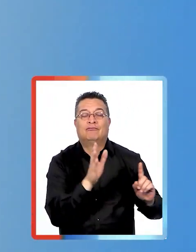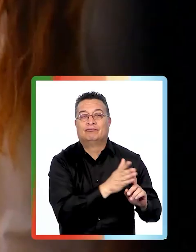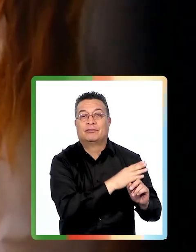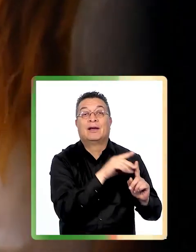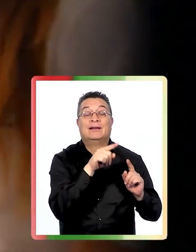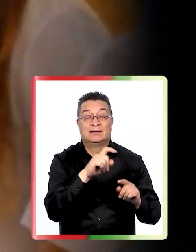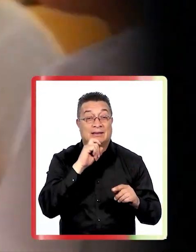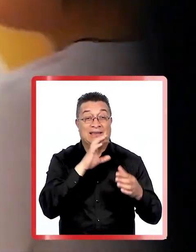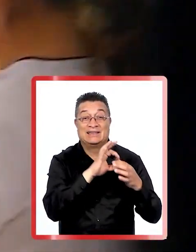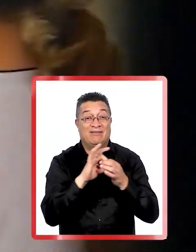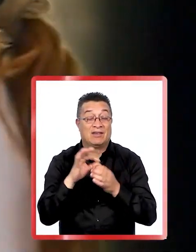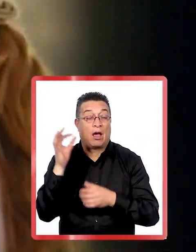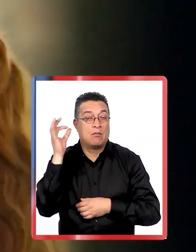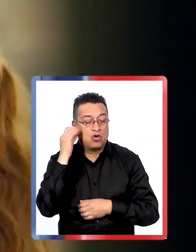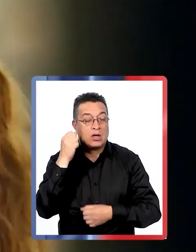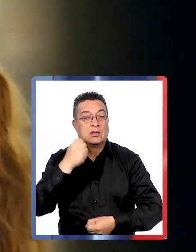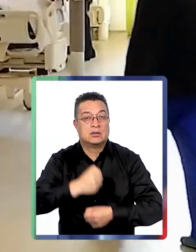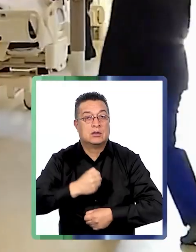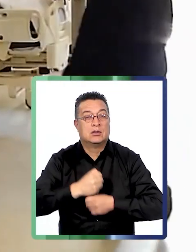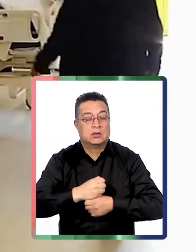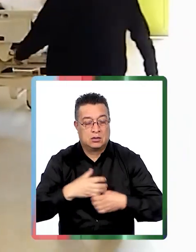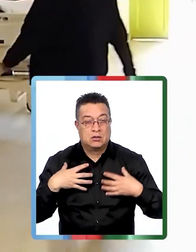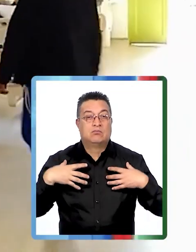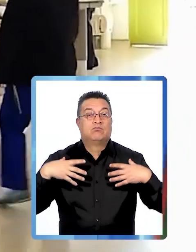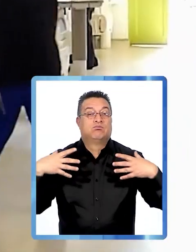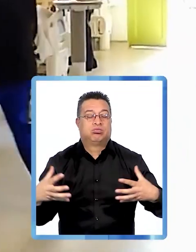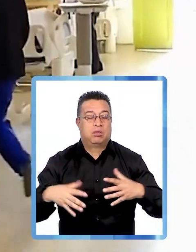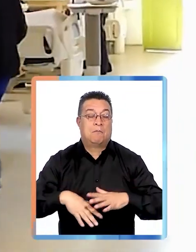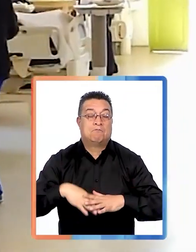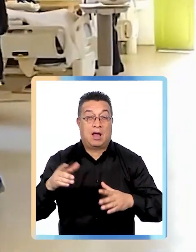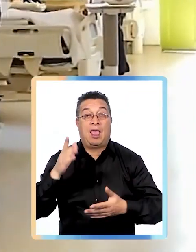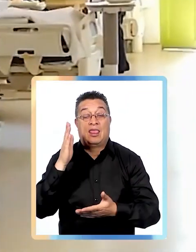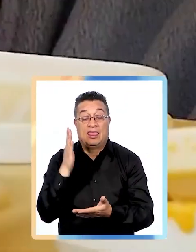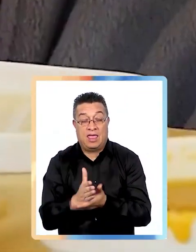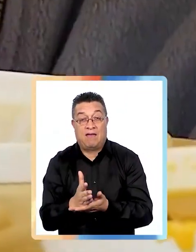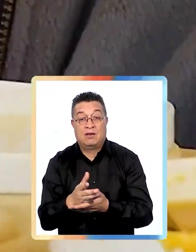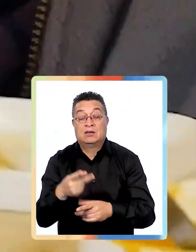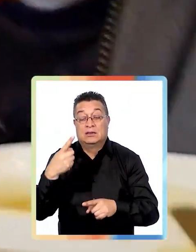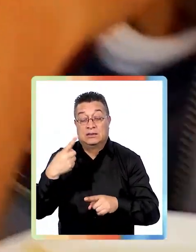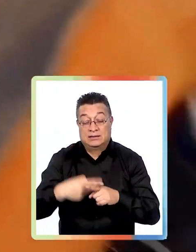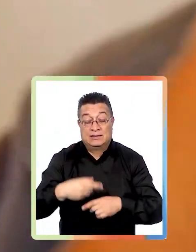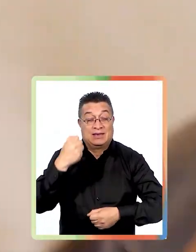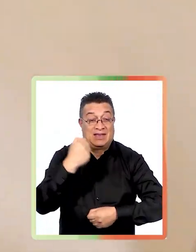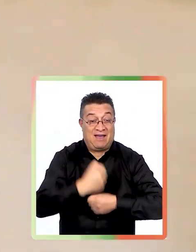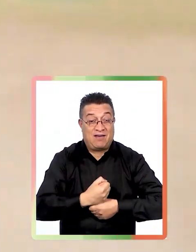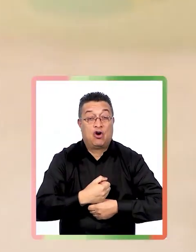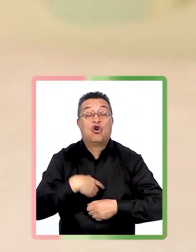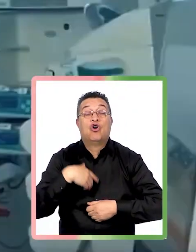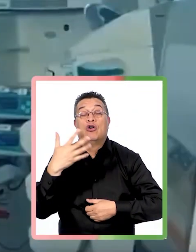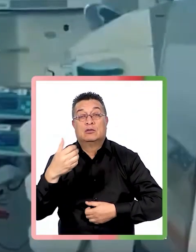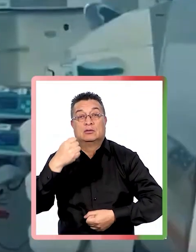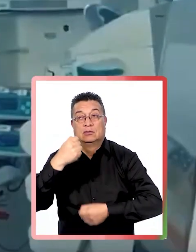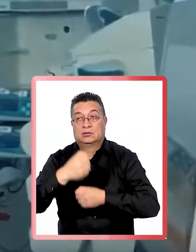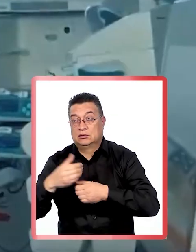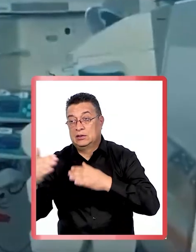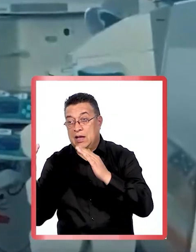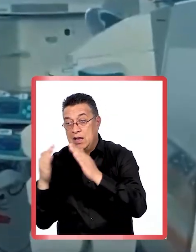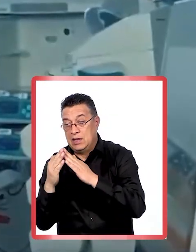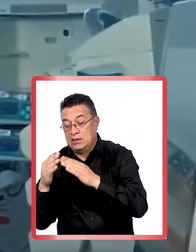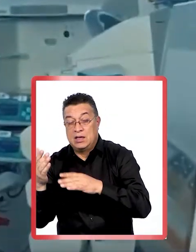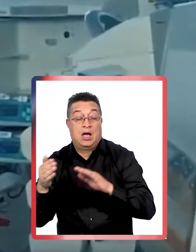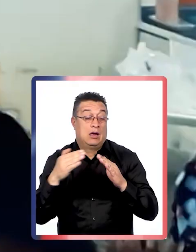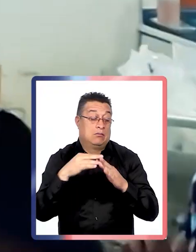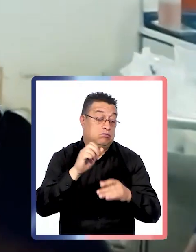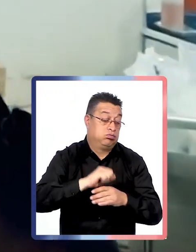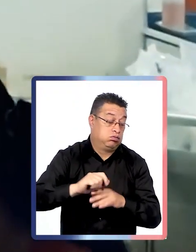eso significa para la mujer una tremenda carga porque debe compatibilizar trabajo con hogar, con